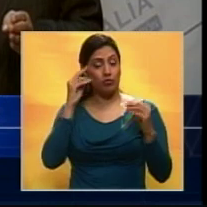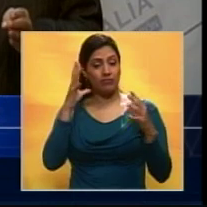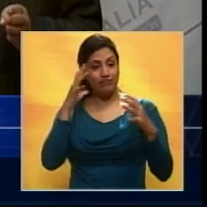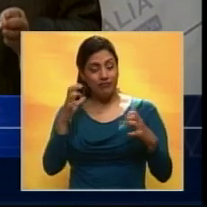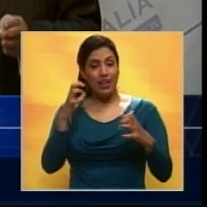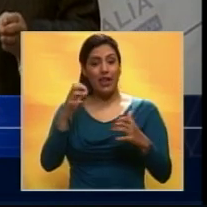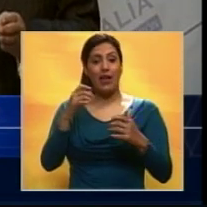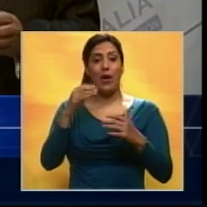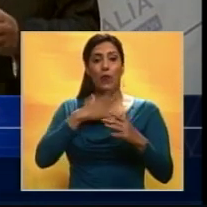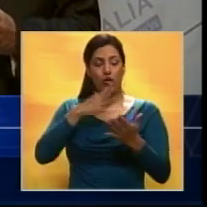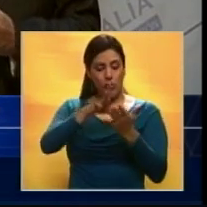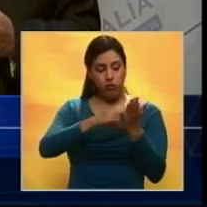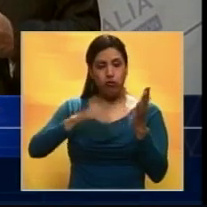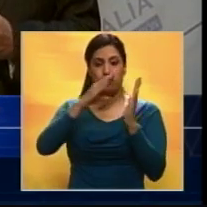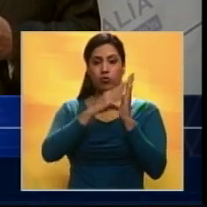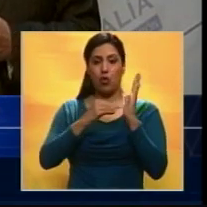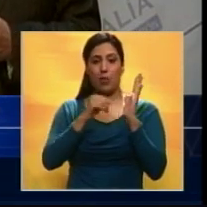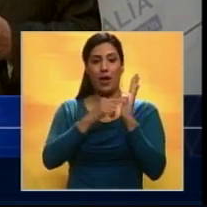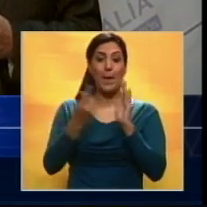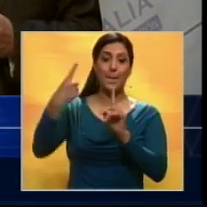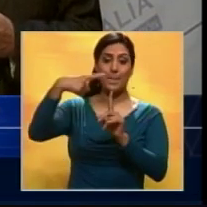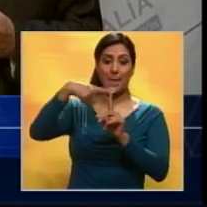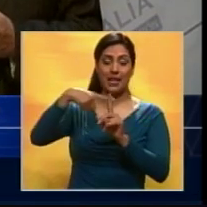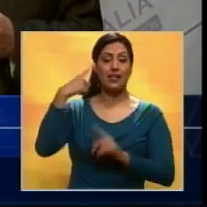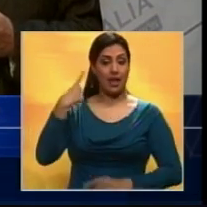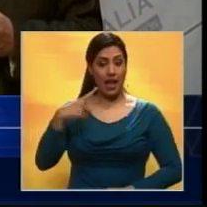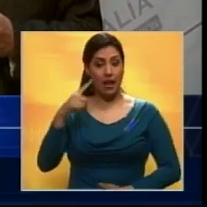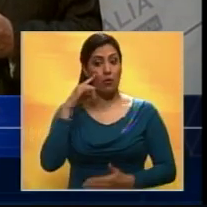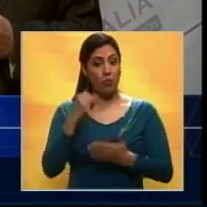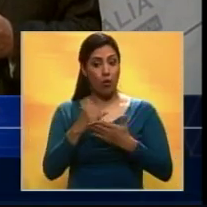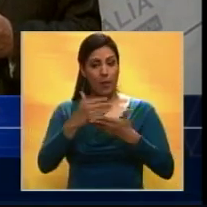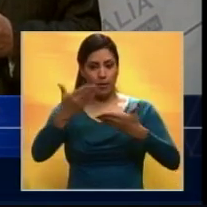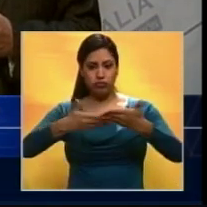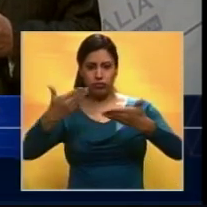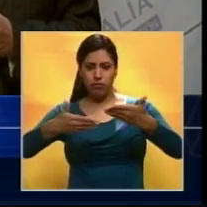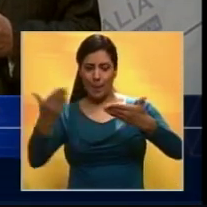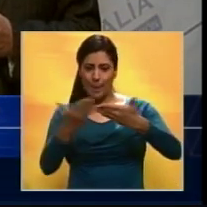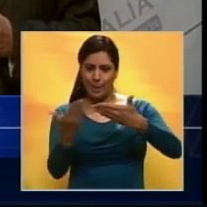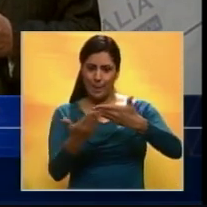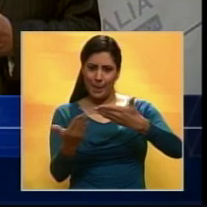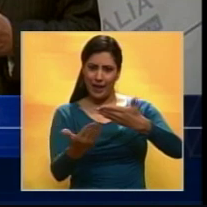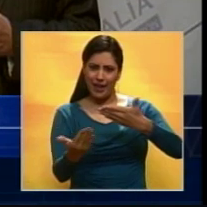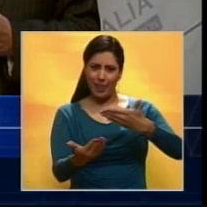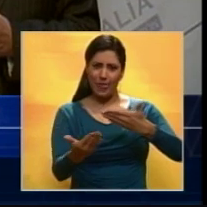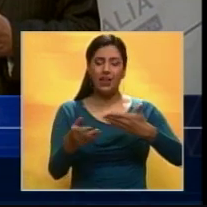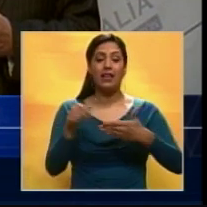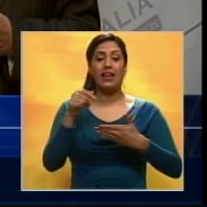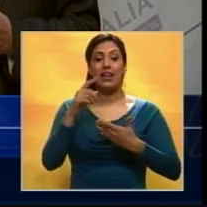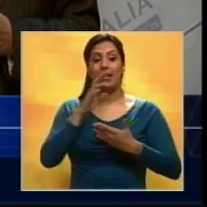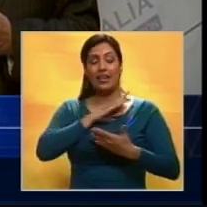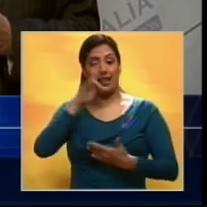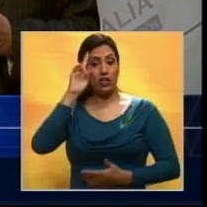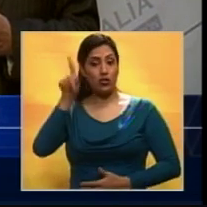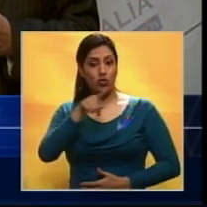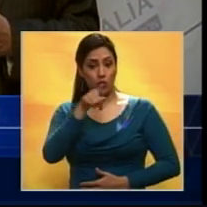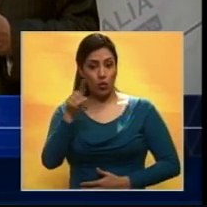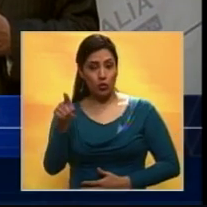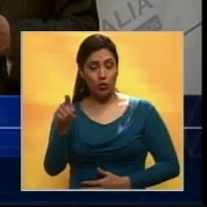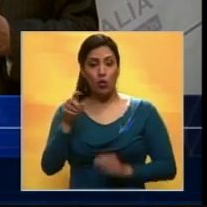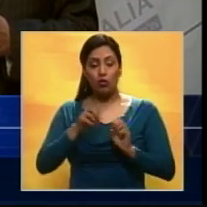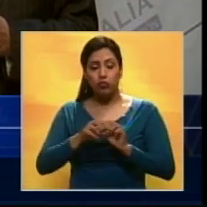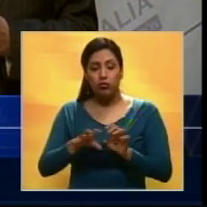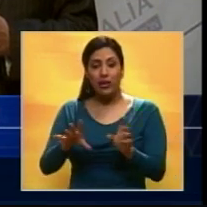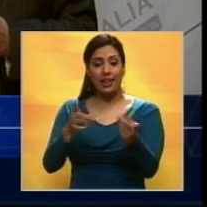hacer la compulsa de copias y adicionalmente existen pruebas documentales que darían cuenta y razón de estos